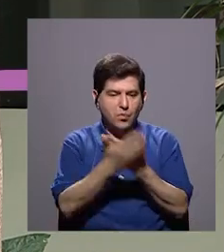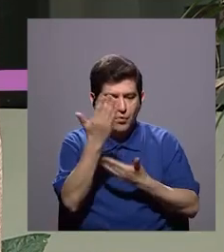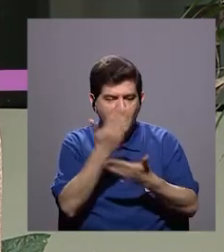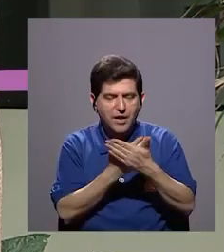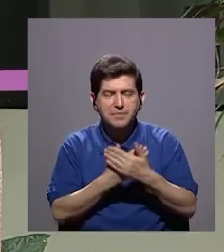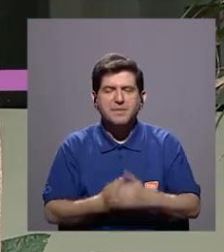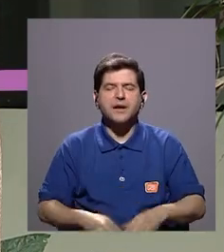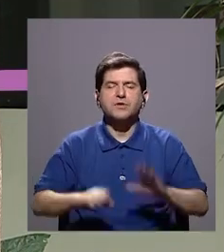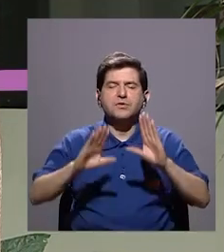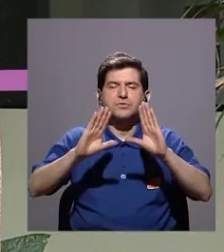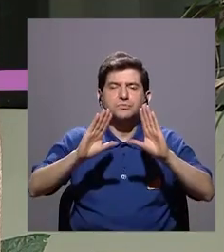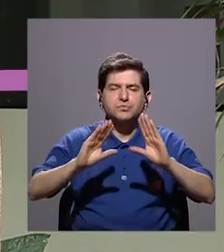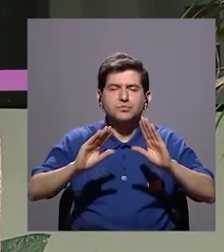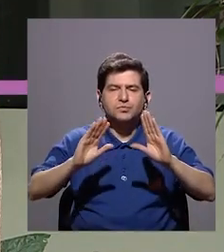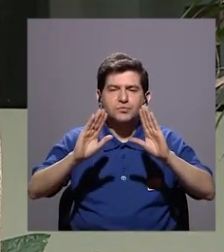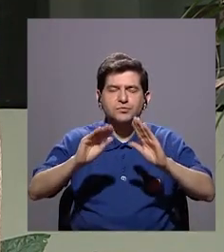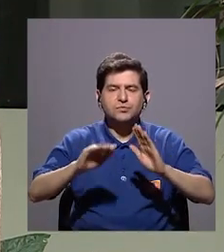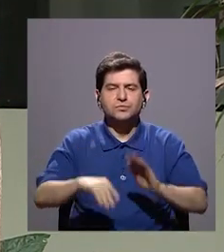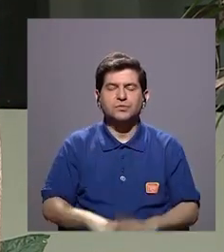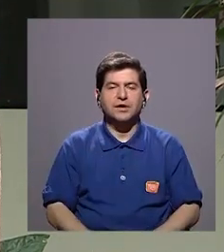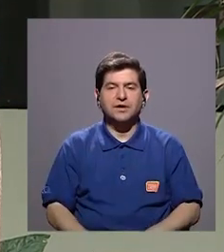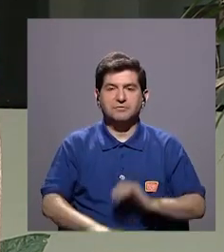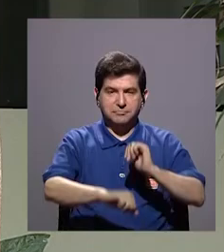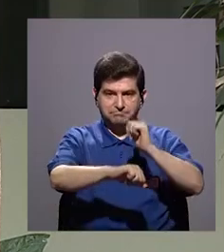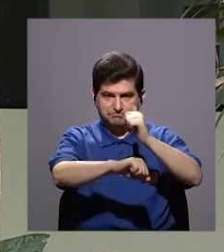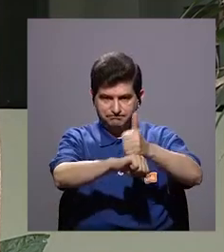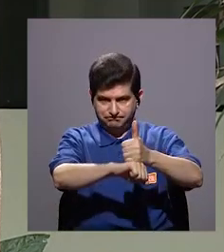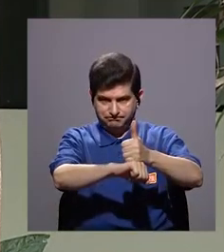Entonces uno pone las manos suaves.